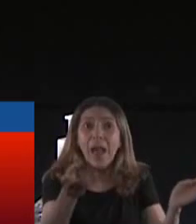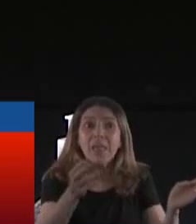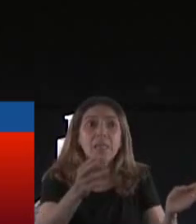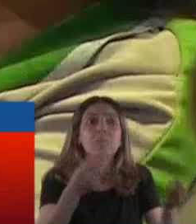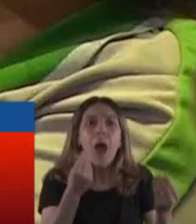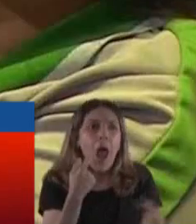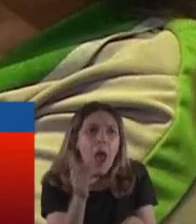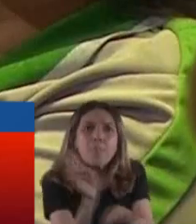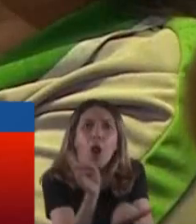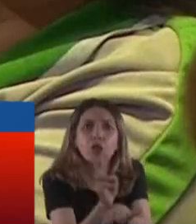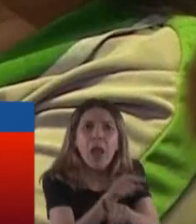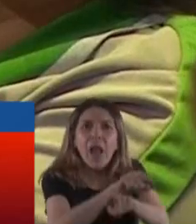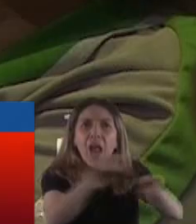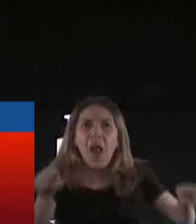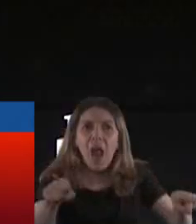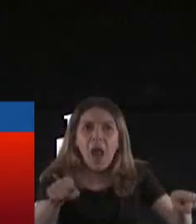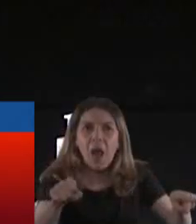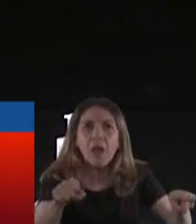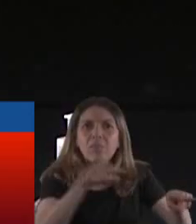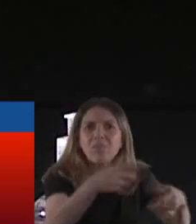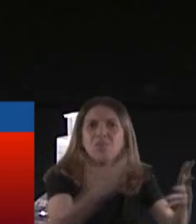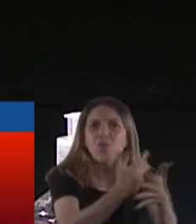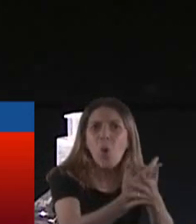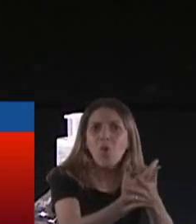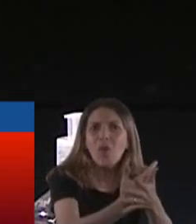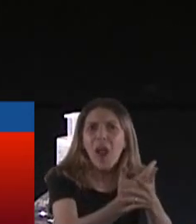de protegerla de la violencia de género.